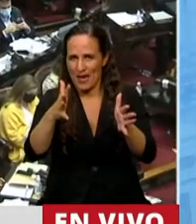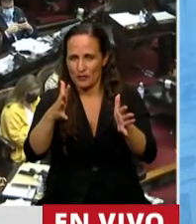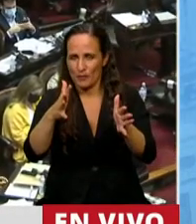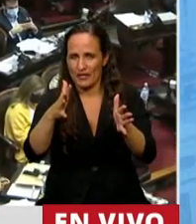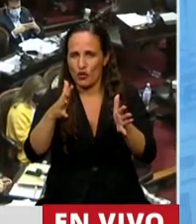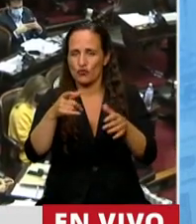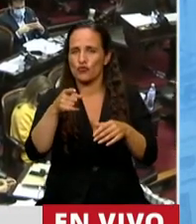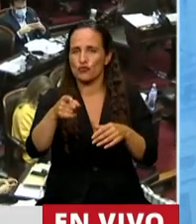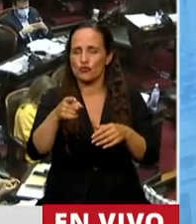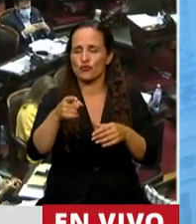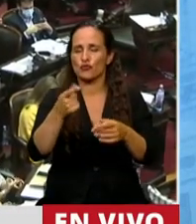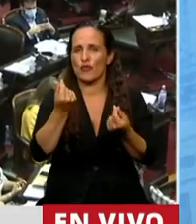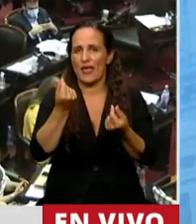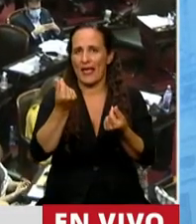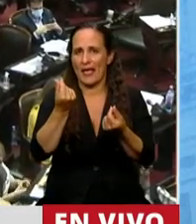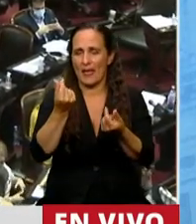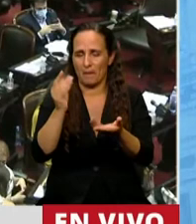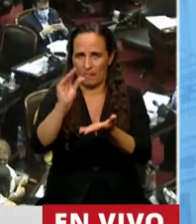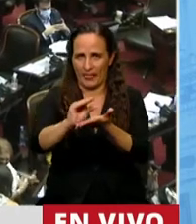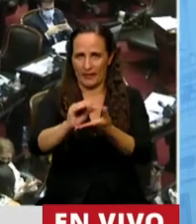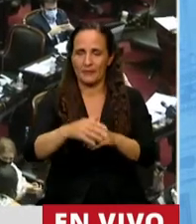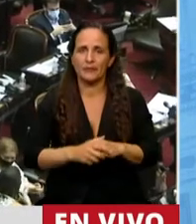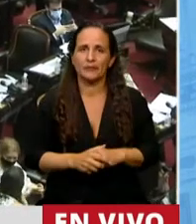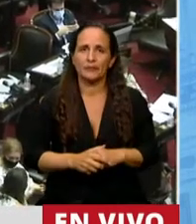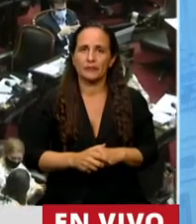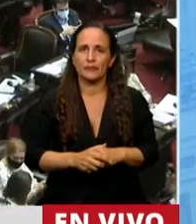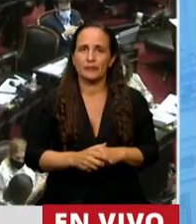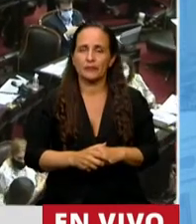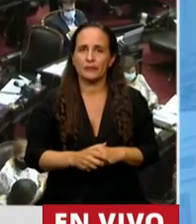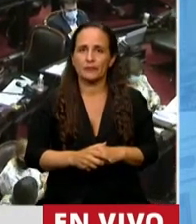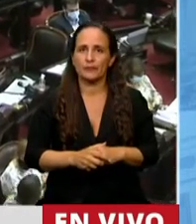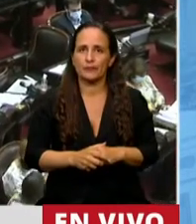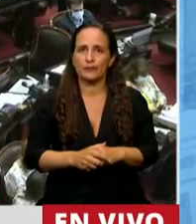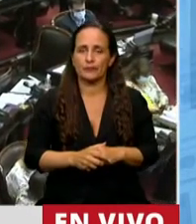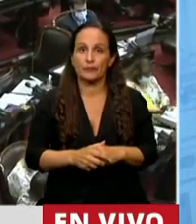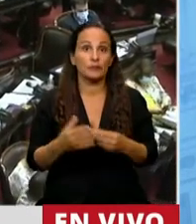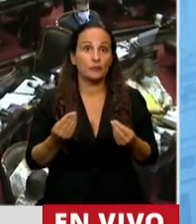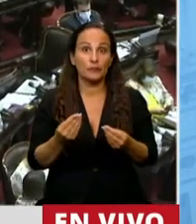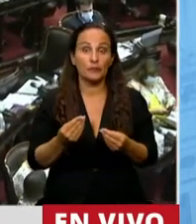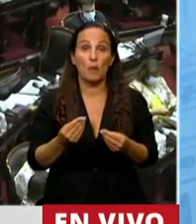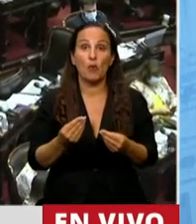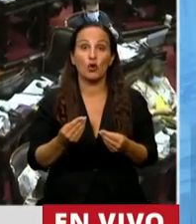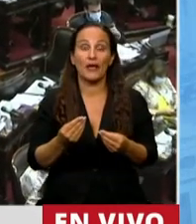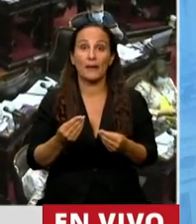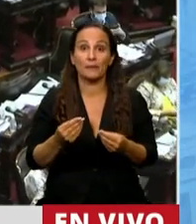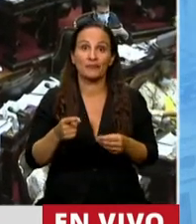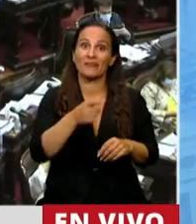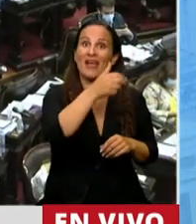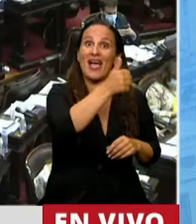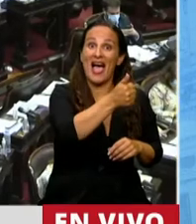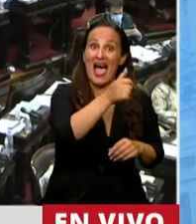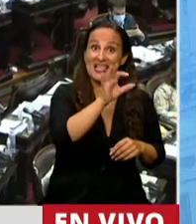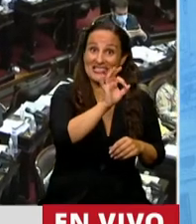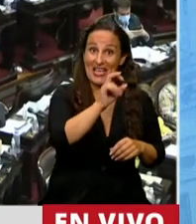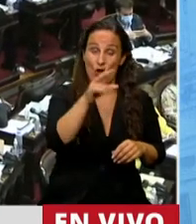el resarcimiento económico porque porque el salario de las cero está